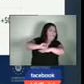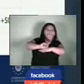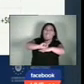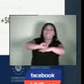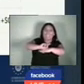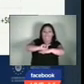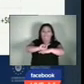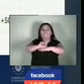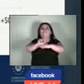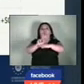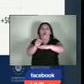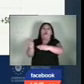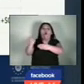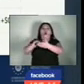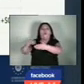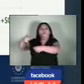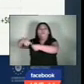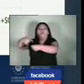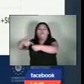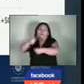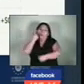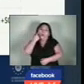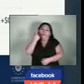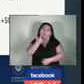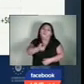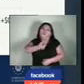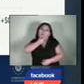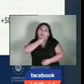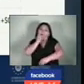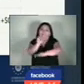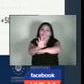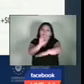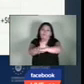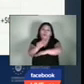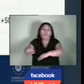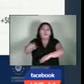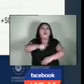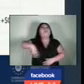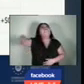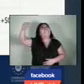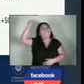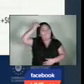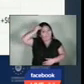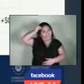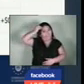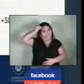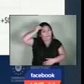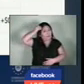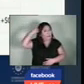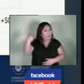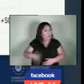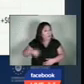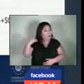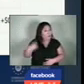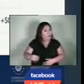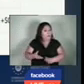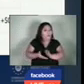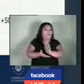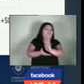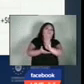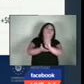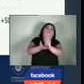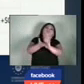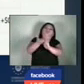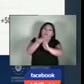su auto en su automóvil entre otros consejos por ahí les dejamos la información para que lo tome en cuenta importante salsa es una nueva quincena de